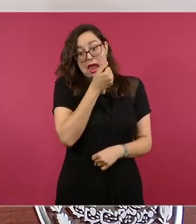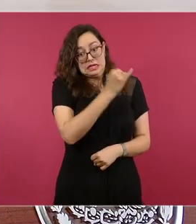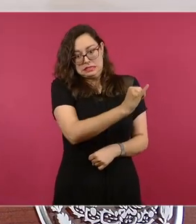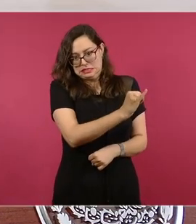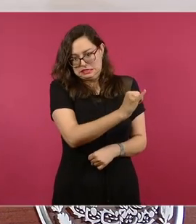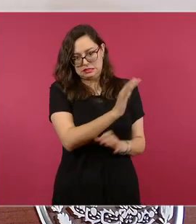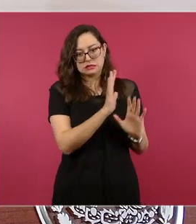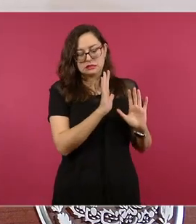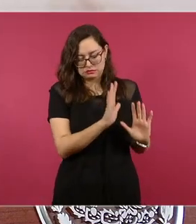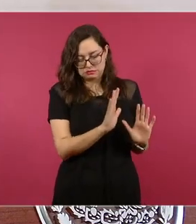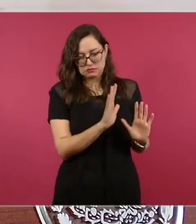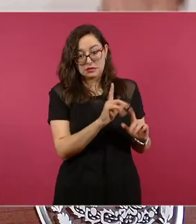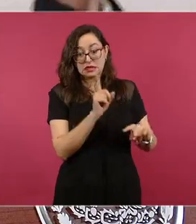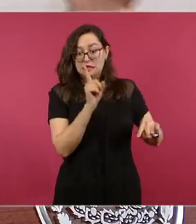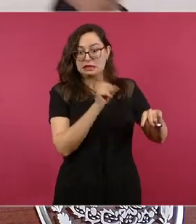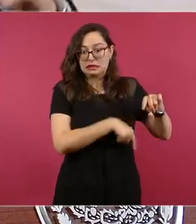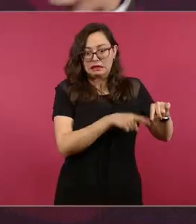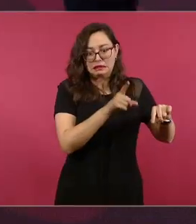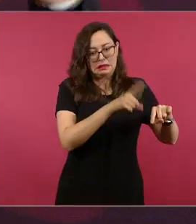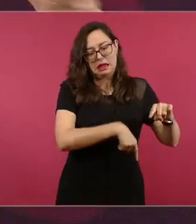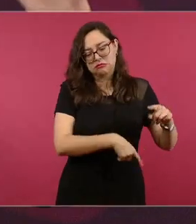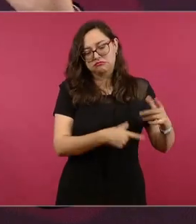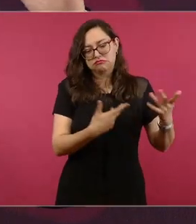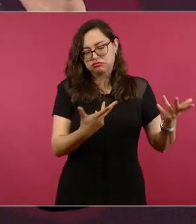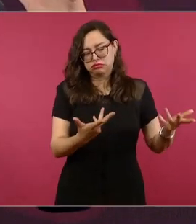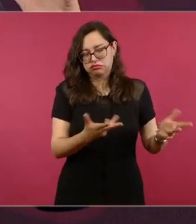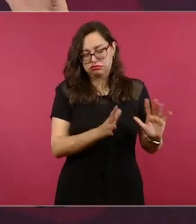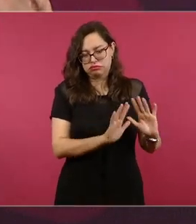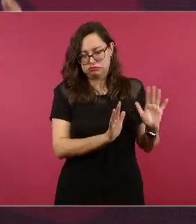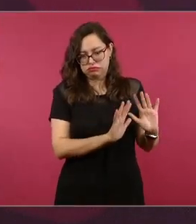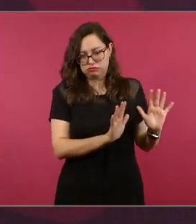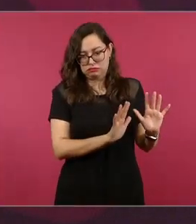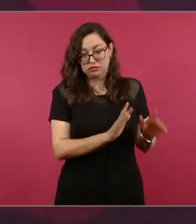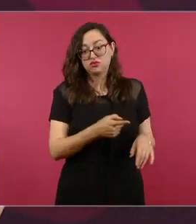lo nuestro viene de lejos